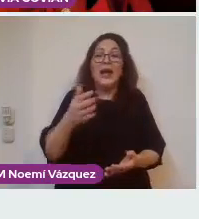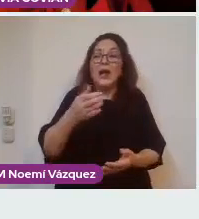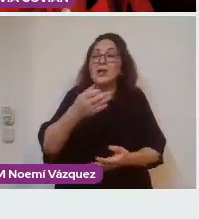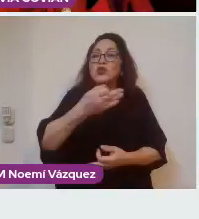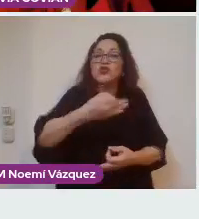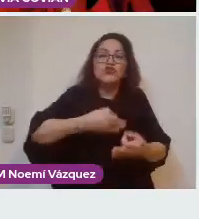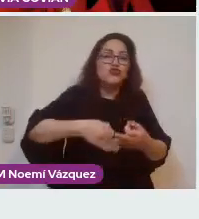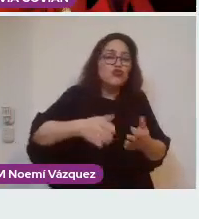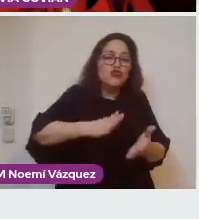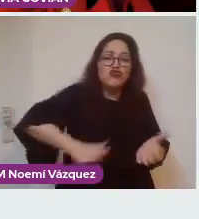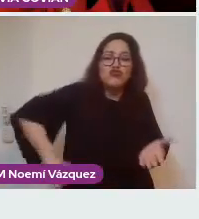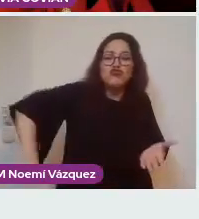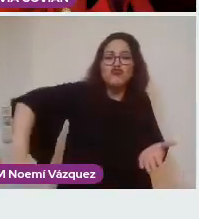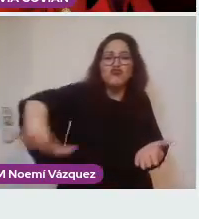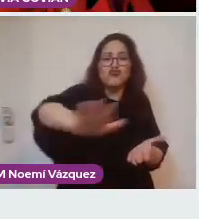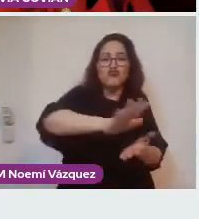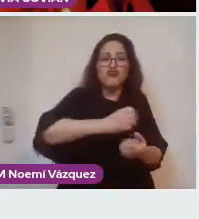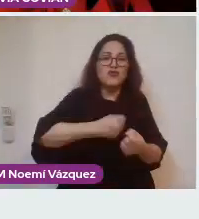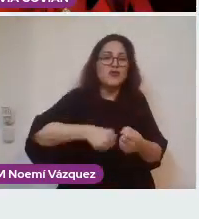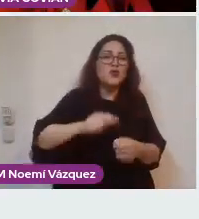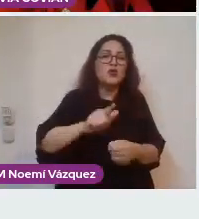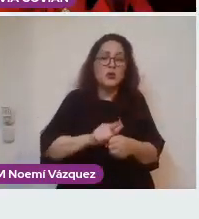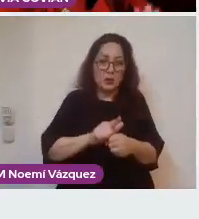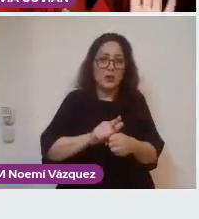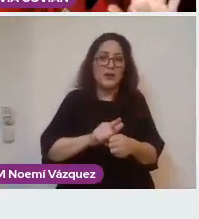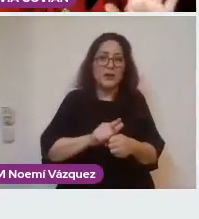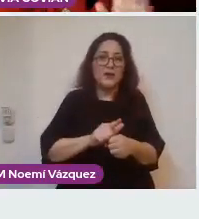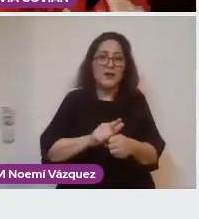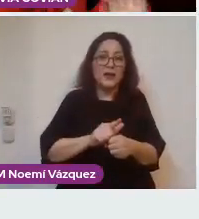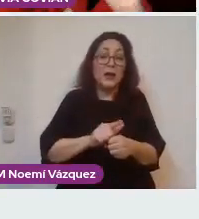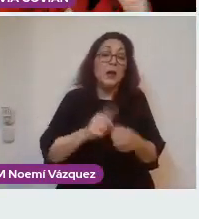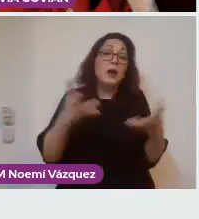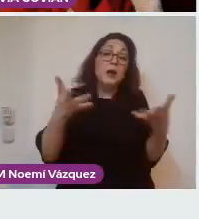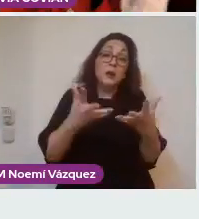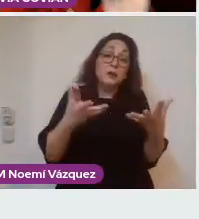es mayor y poco a poco la persona se va dejando morir.